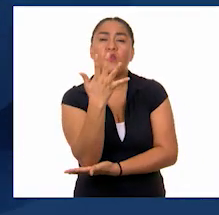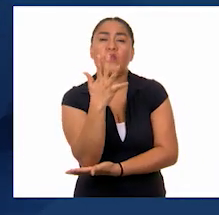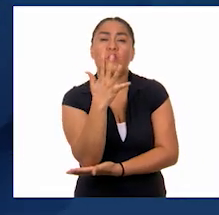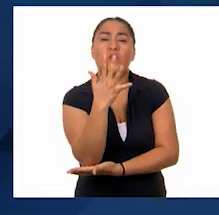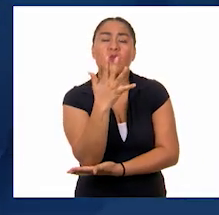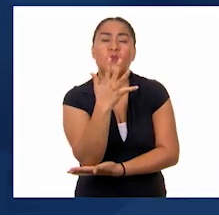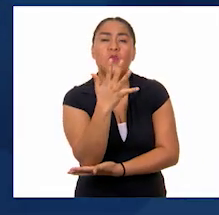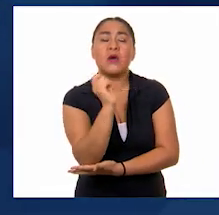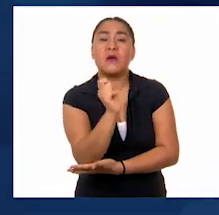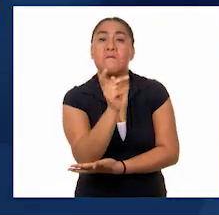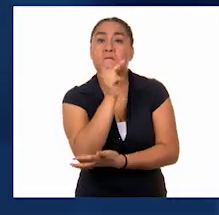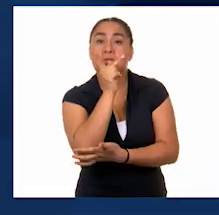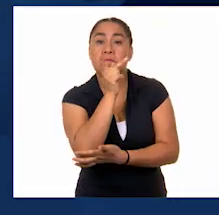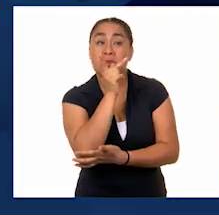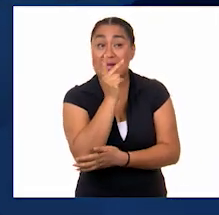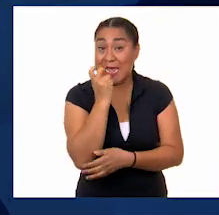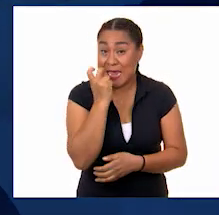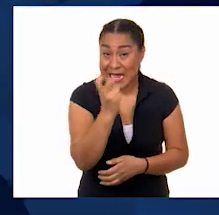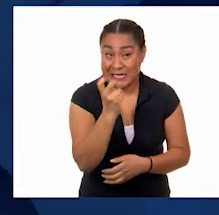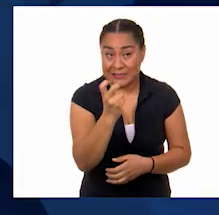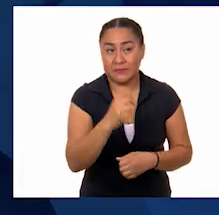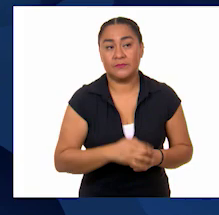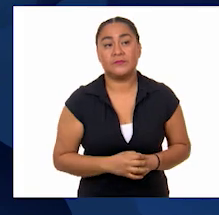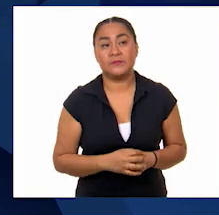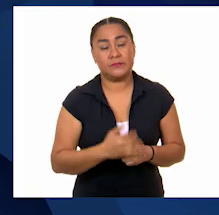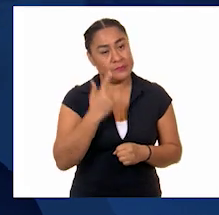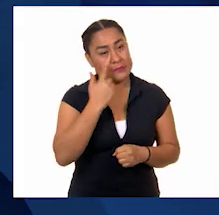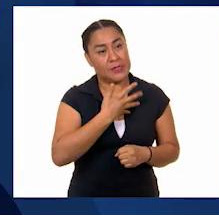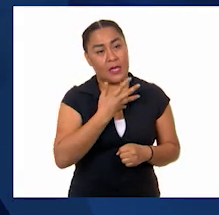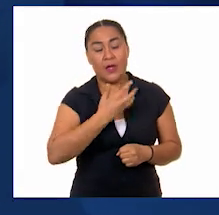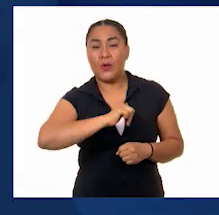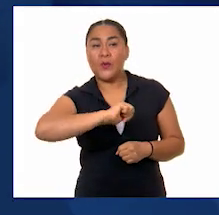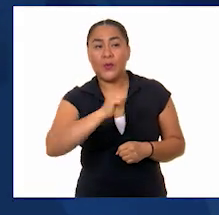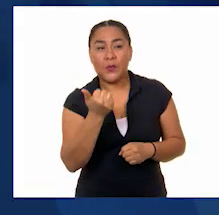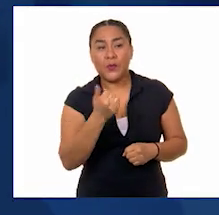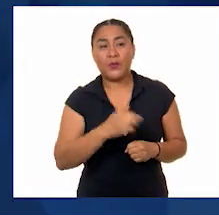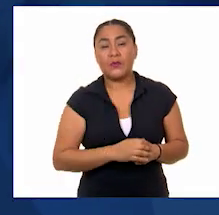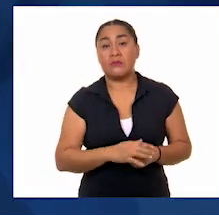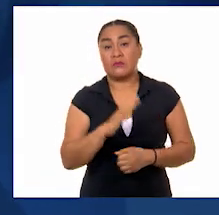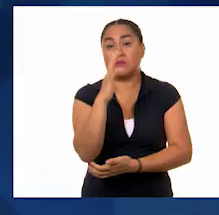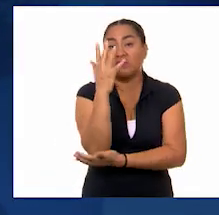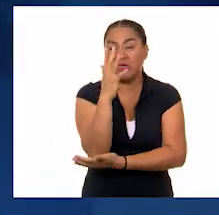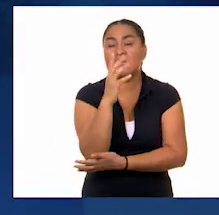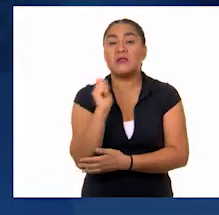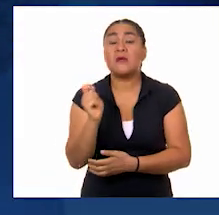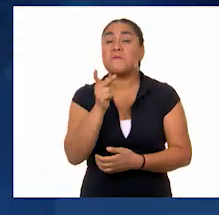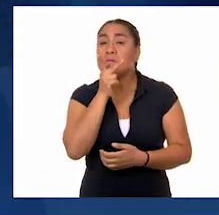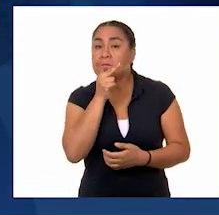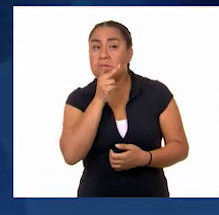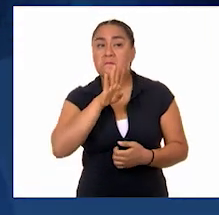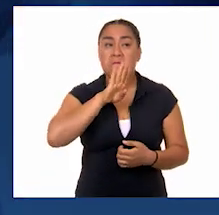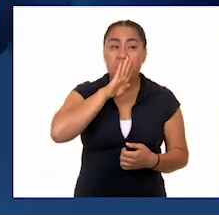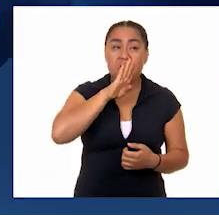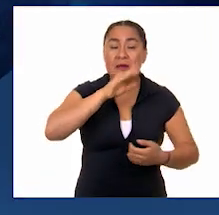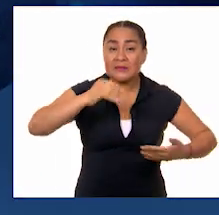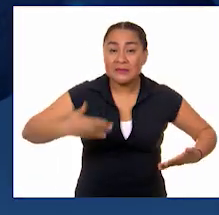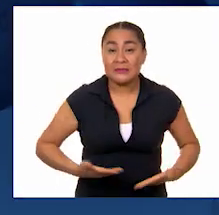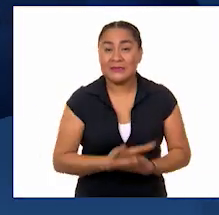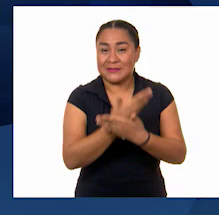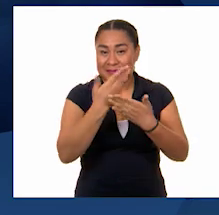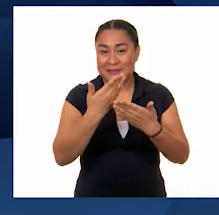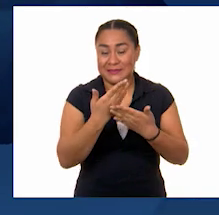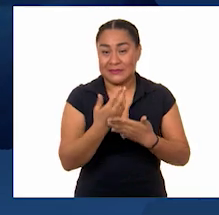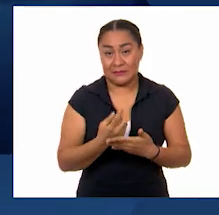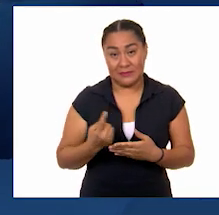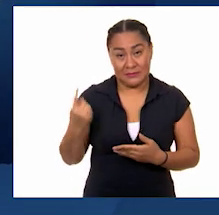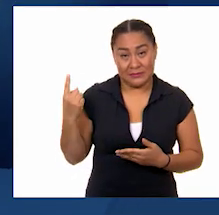árboles padres, que son estos. Y acá tenemos el árbol padre o madre, y acá tenemos su retoño.